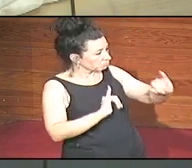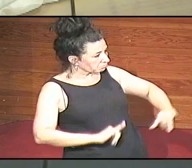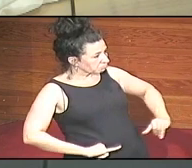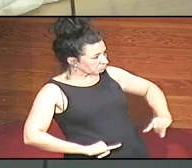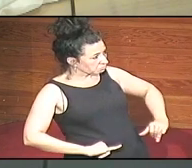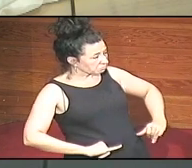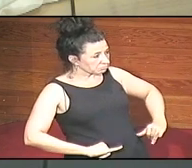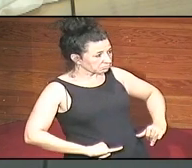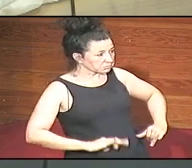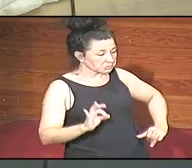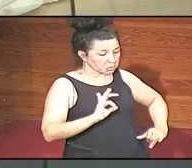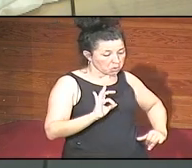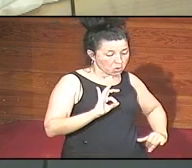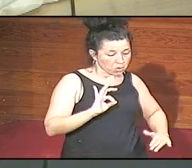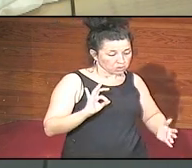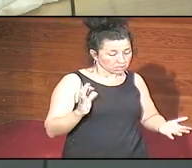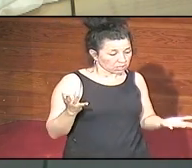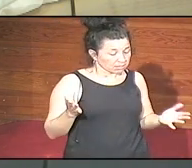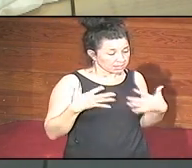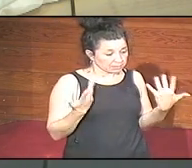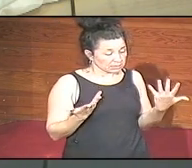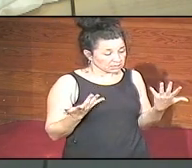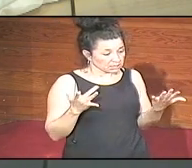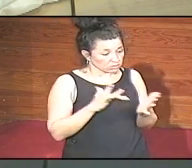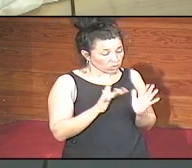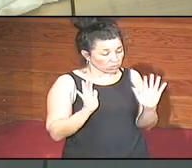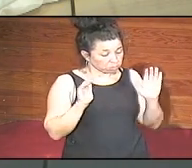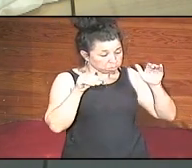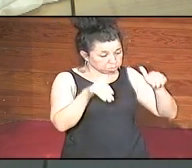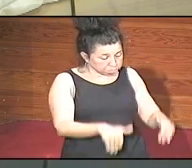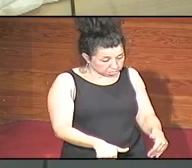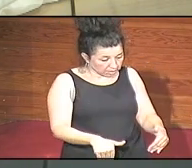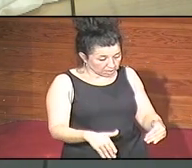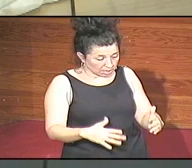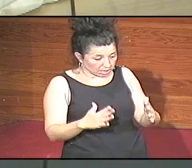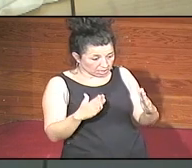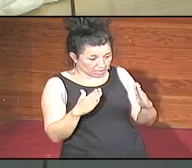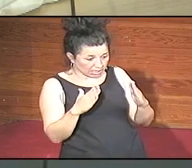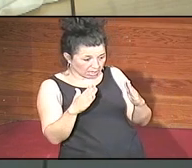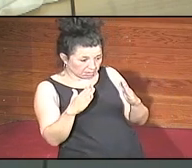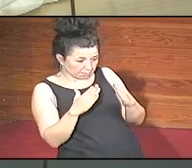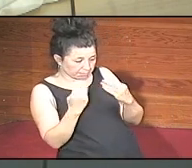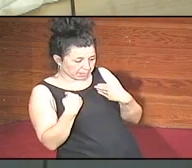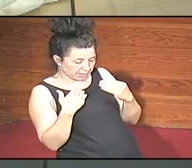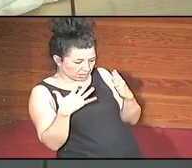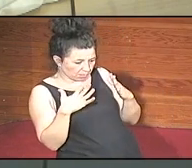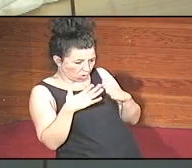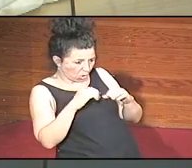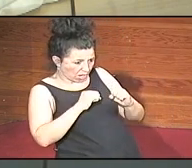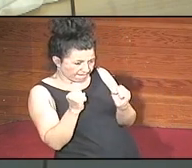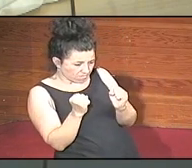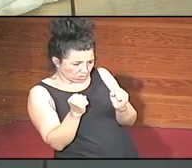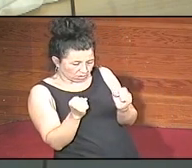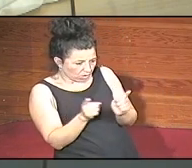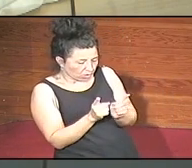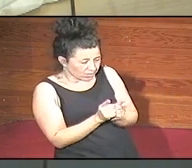y el que todos se unan y viven en un refugio es muy muy corto lo que hemos visto en